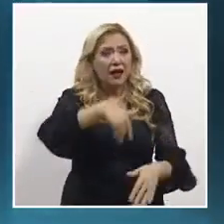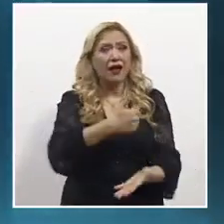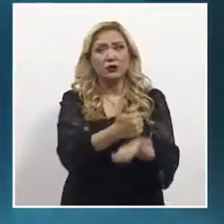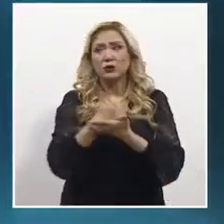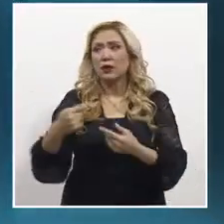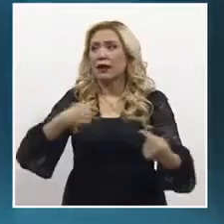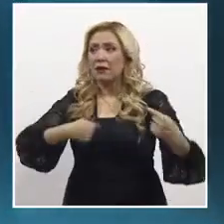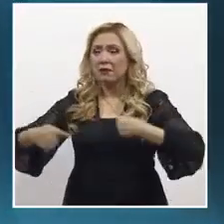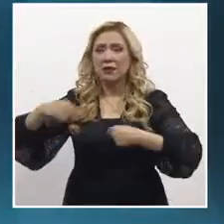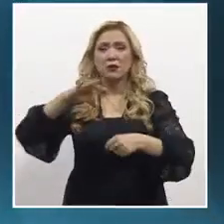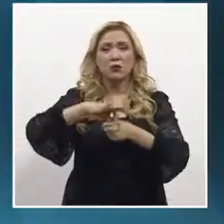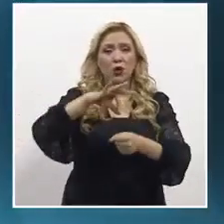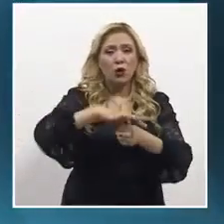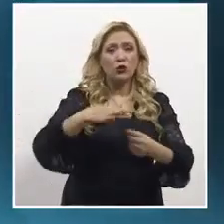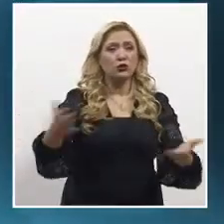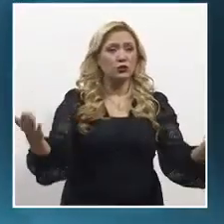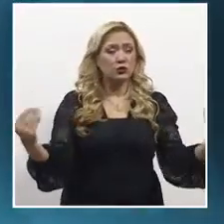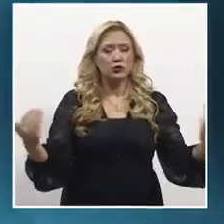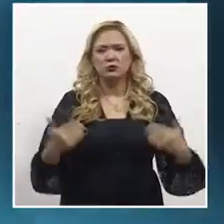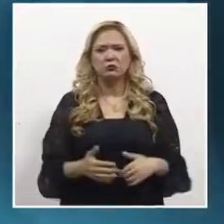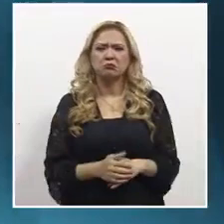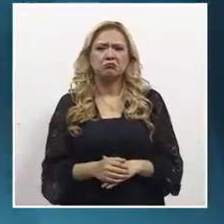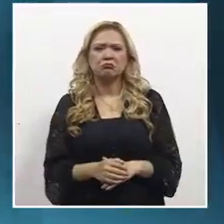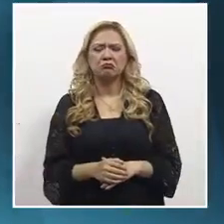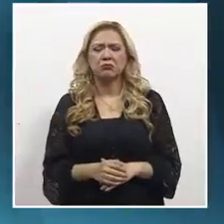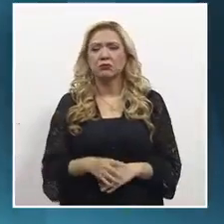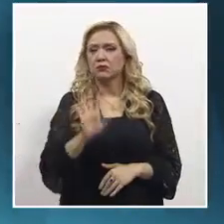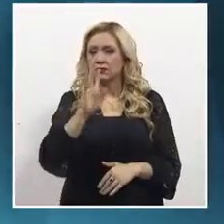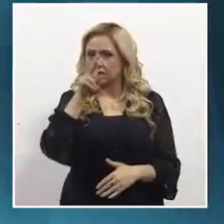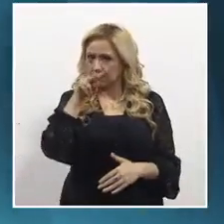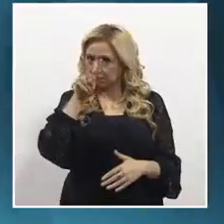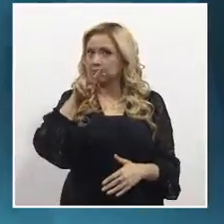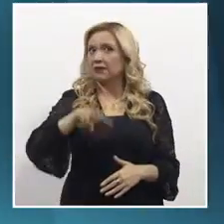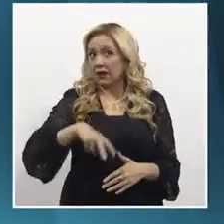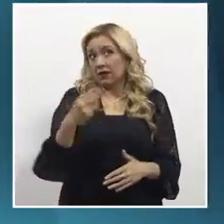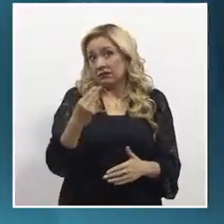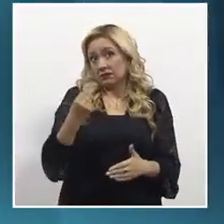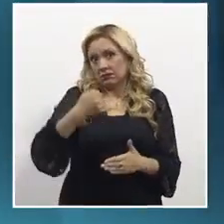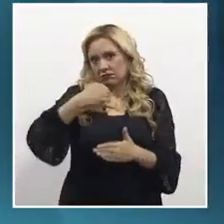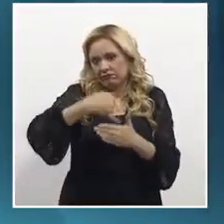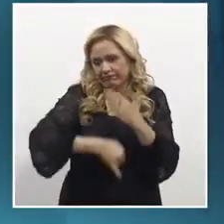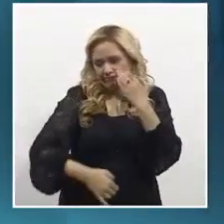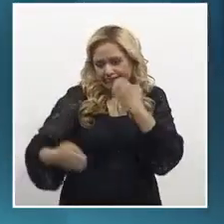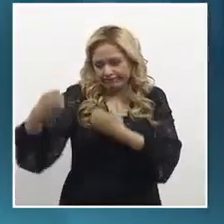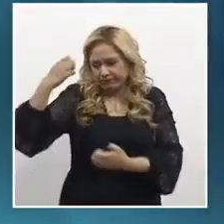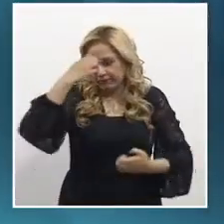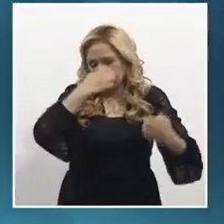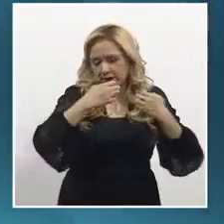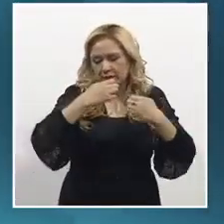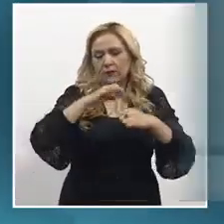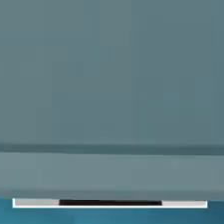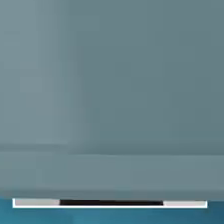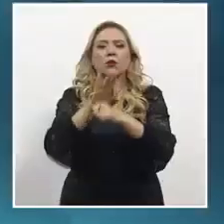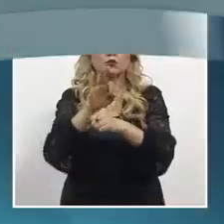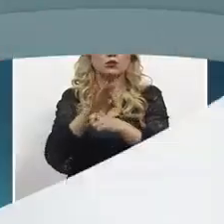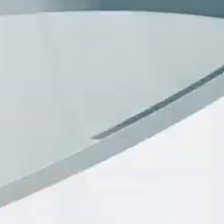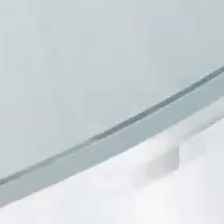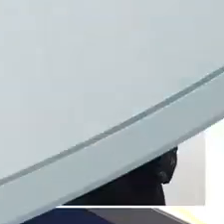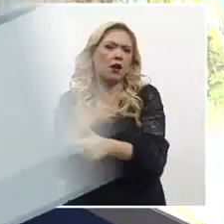voto, pero es necesario realizar un análisis exhaustivo para proteger la libertad de expresión.